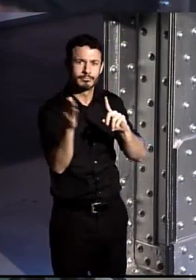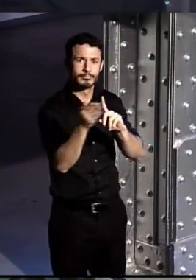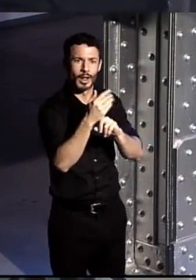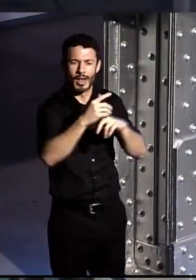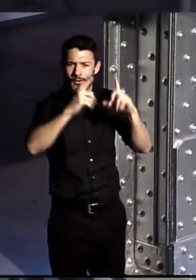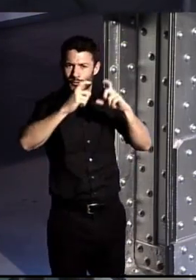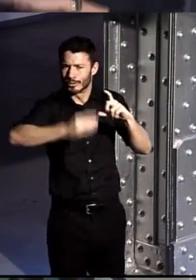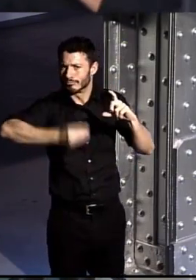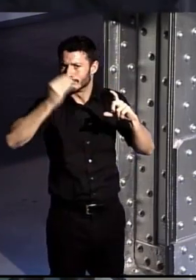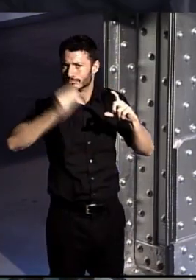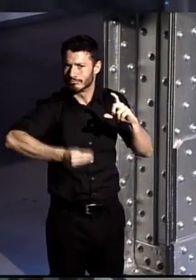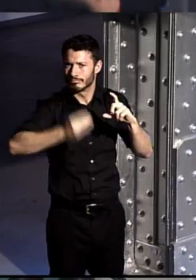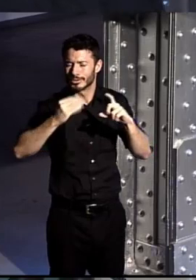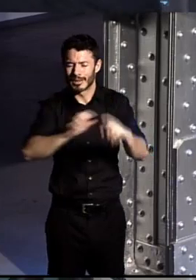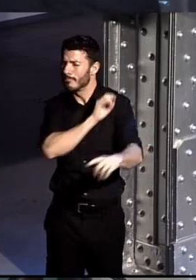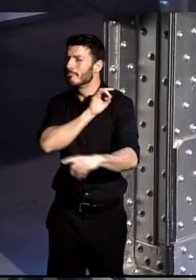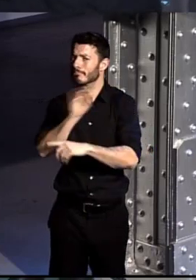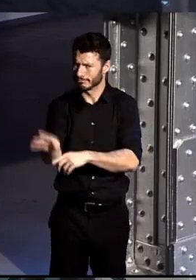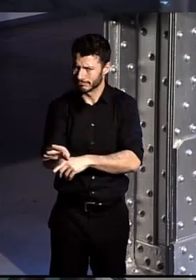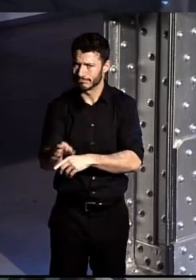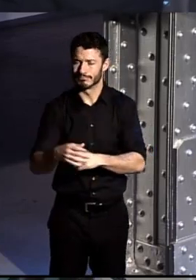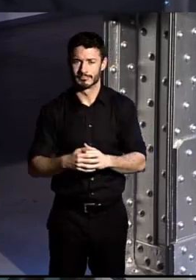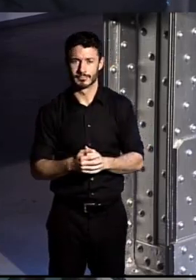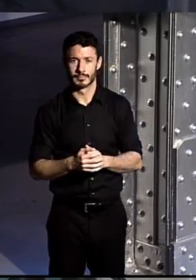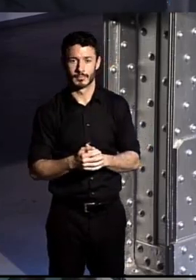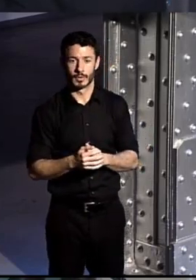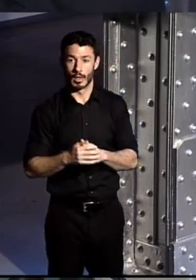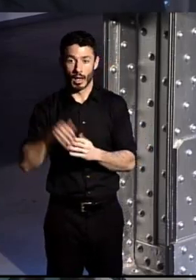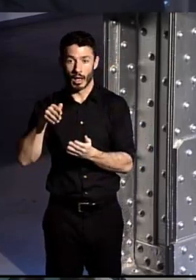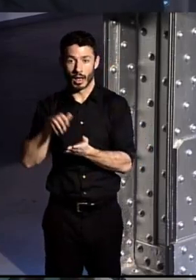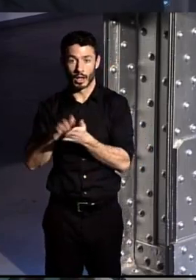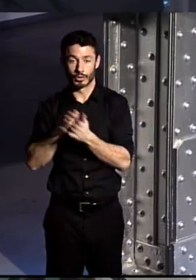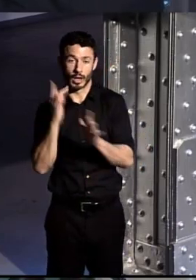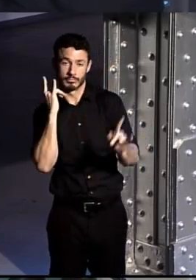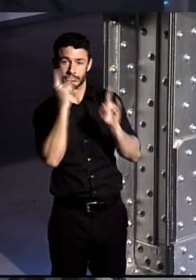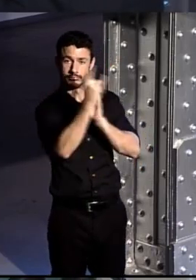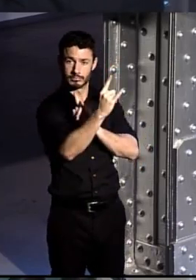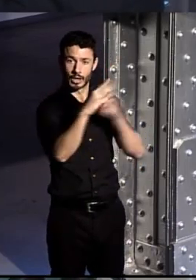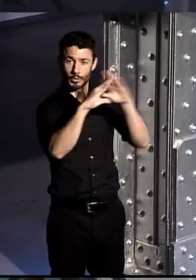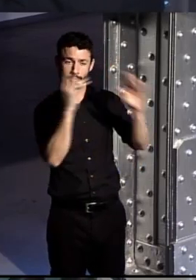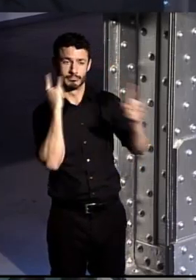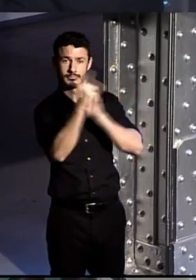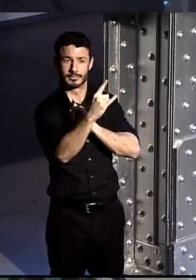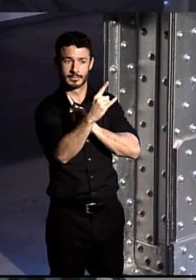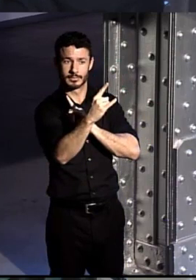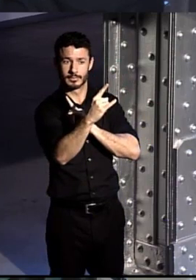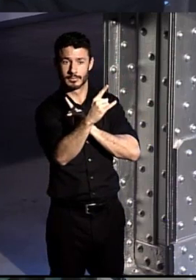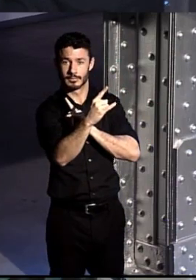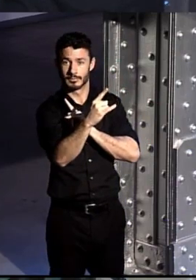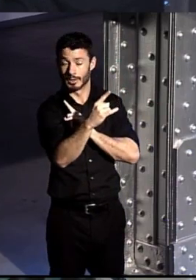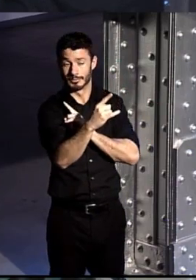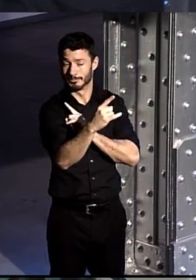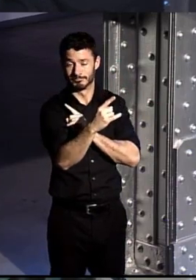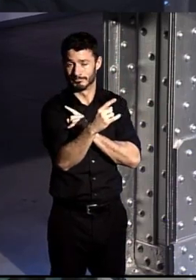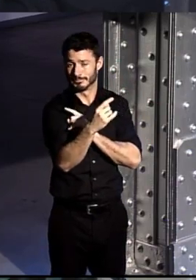la foto, te vamos a mandar la foto. Y entonces llamaron de la editorial a la Comunidad de Madrid y dijeron, uy, pues ya os podéis ir